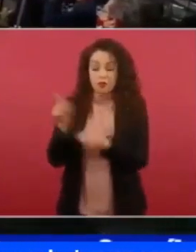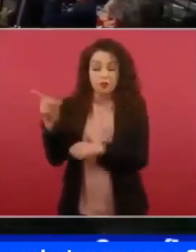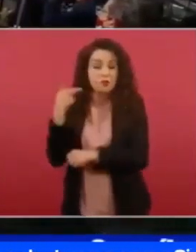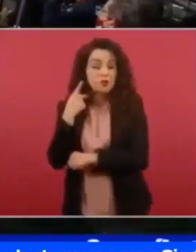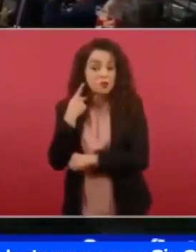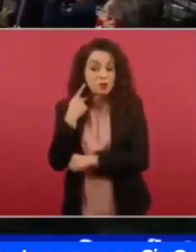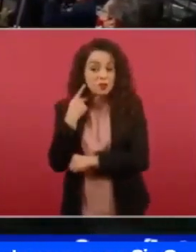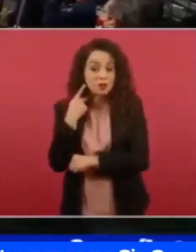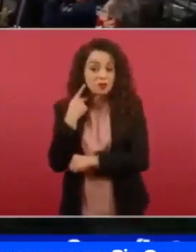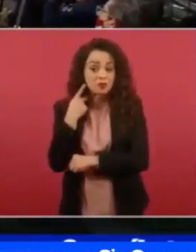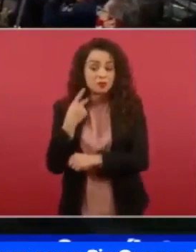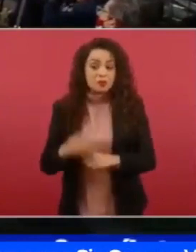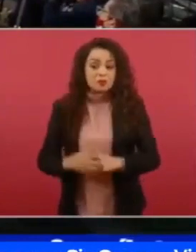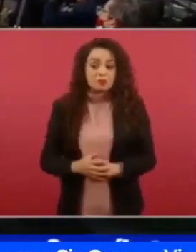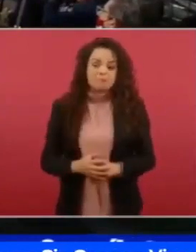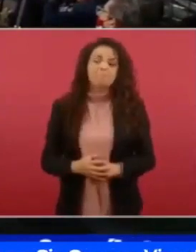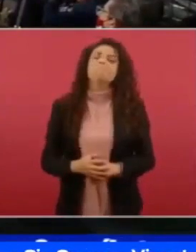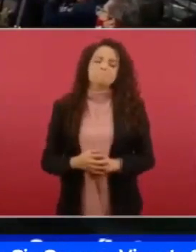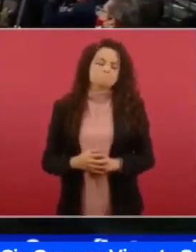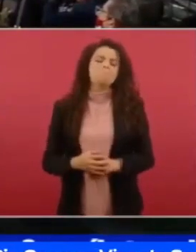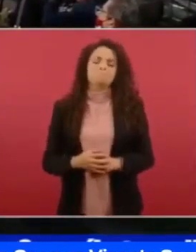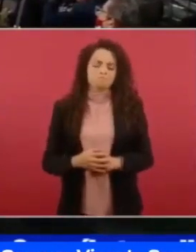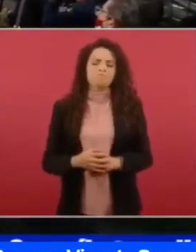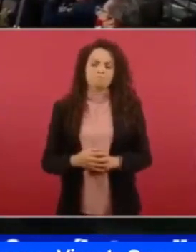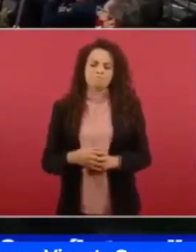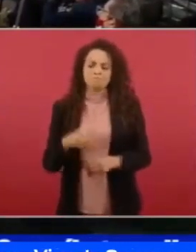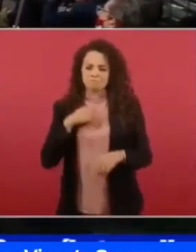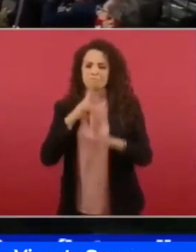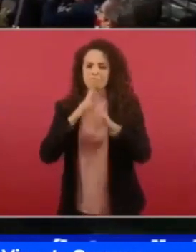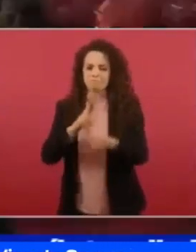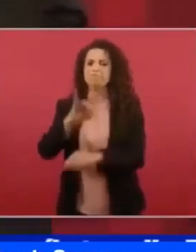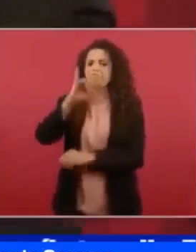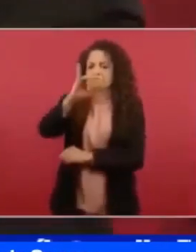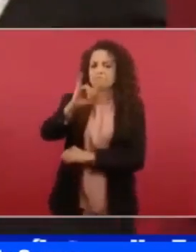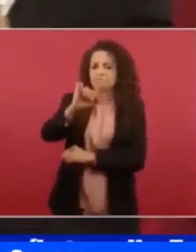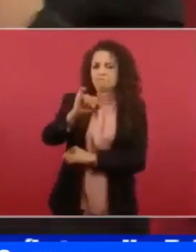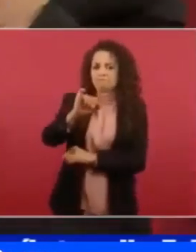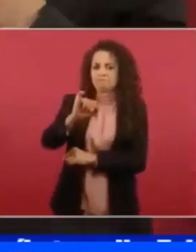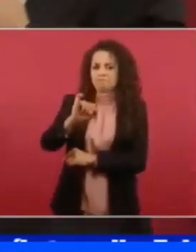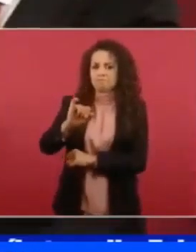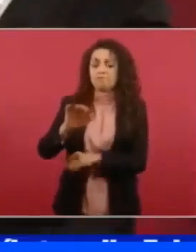Sí, porque desde hace muchos años